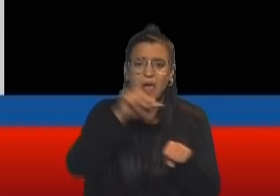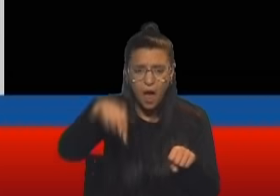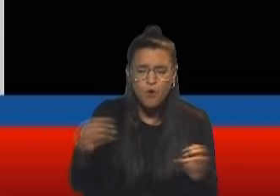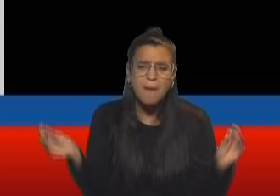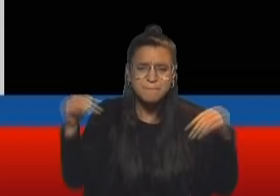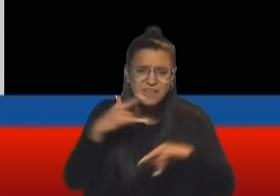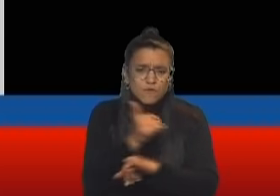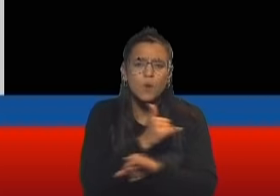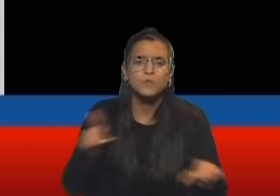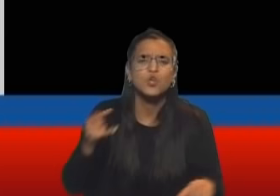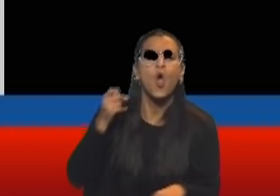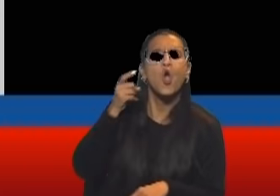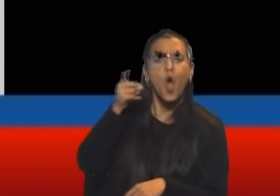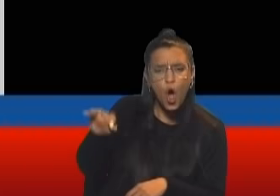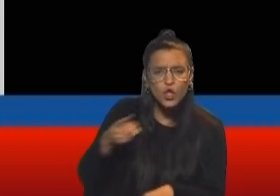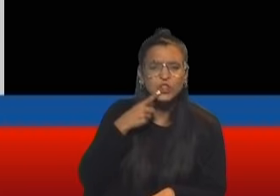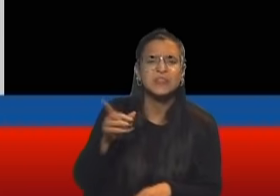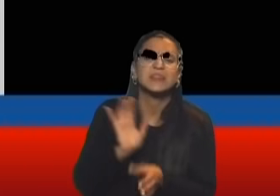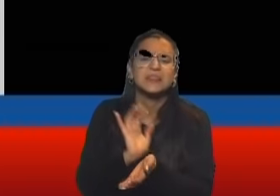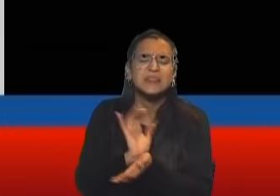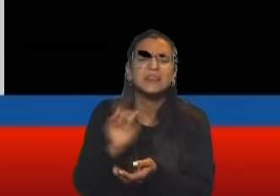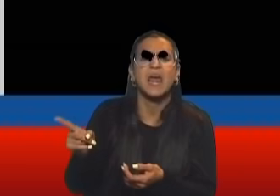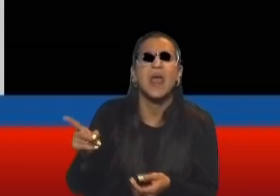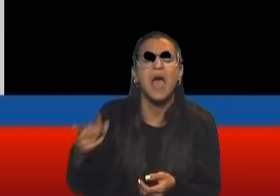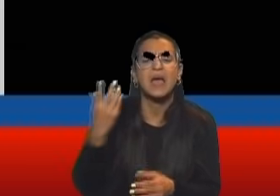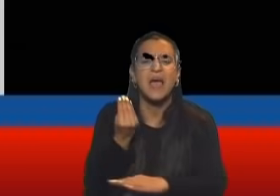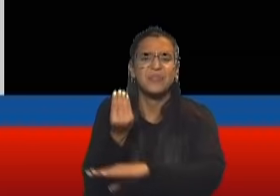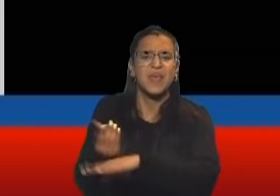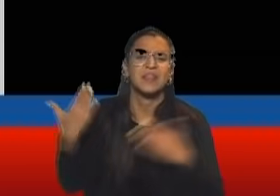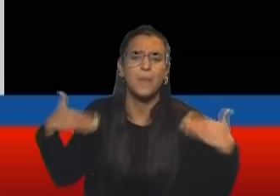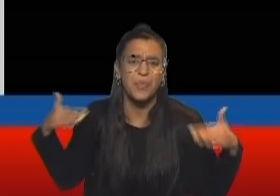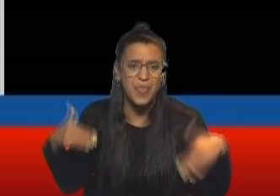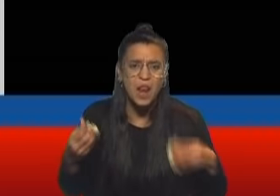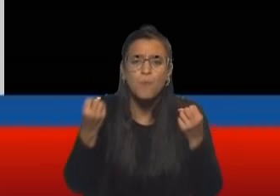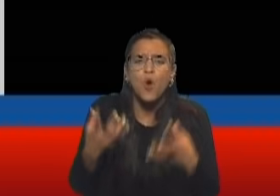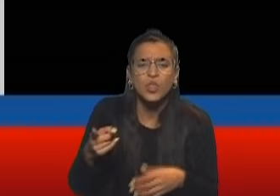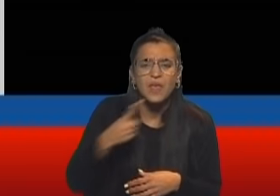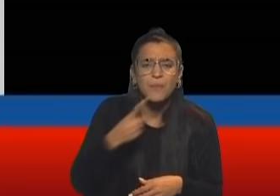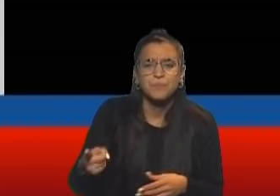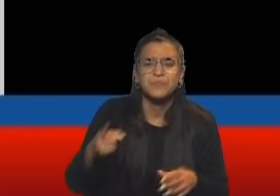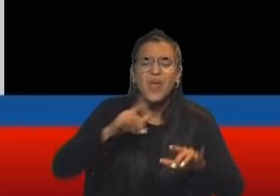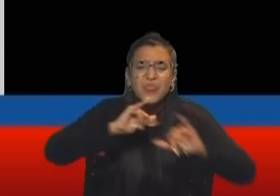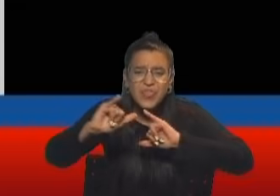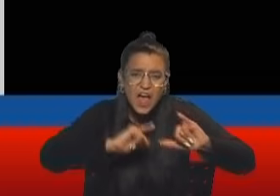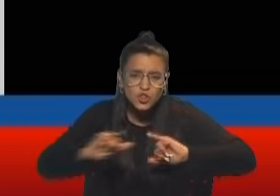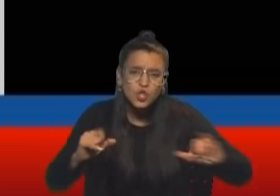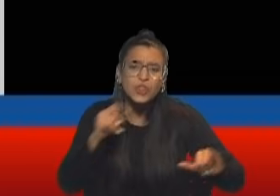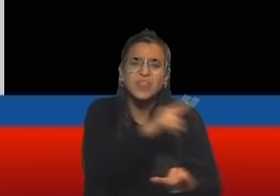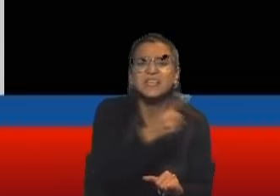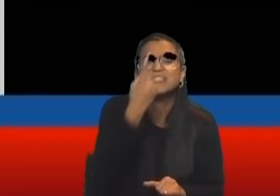ampliar contra la precandidata a diputada nacional María Eugenia Vidal por la utilización de las bases de datos